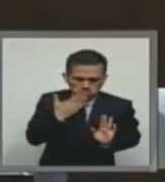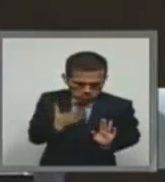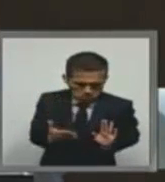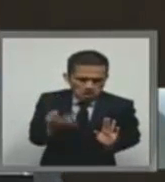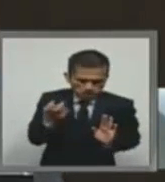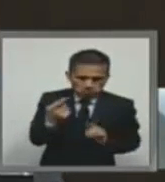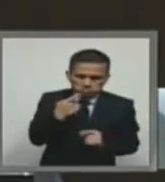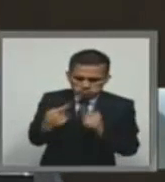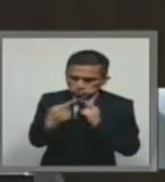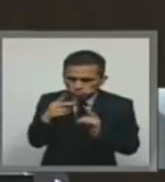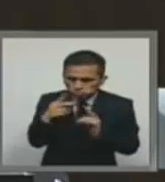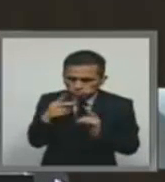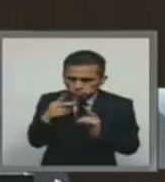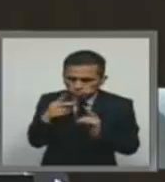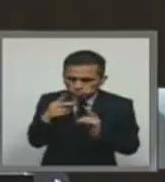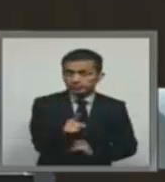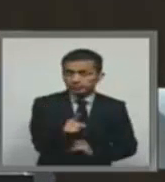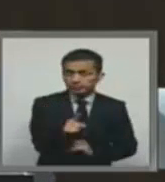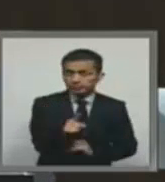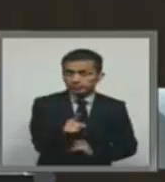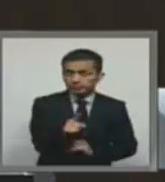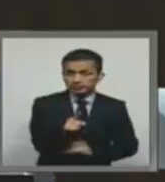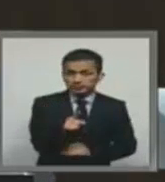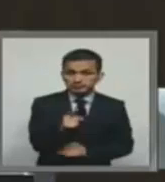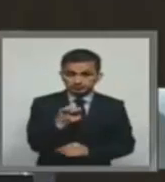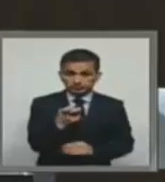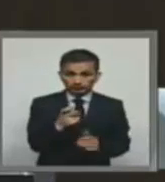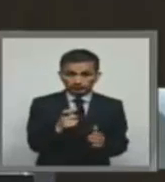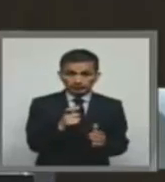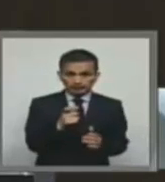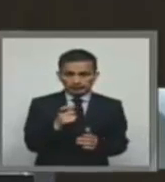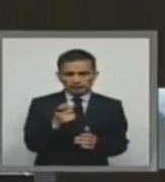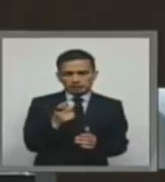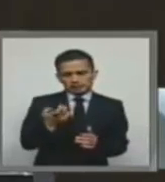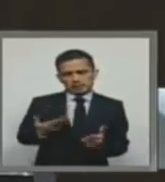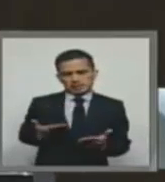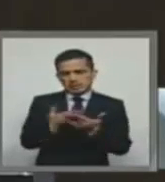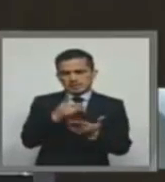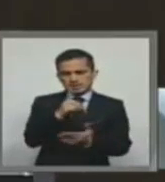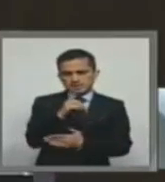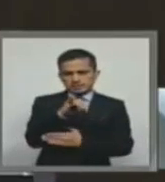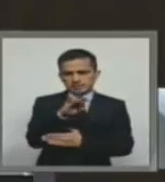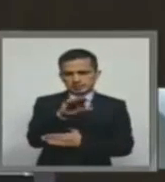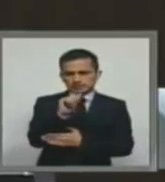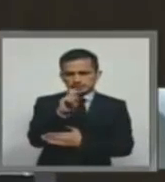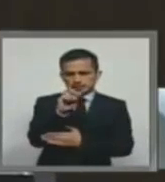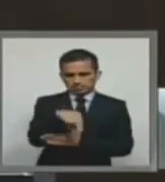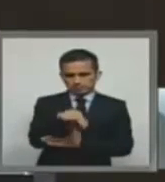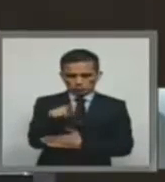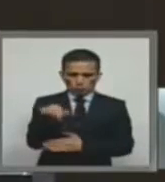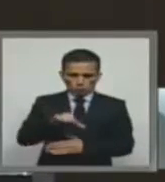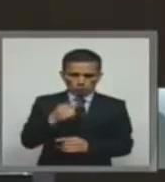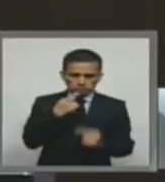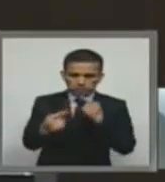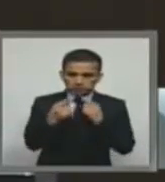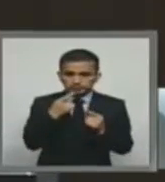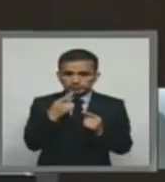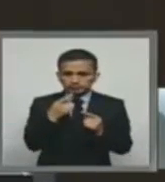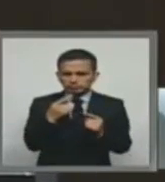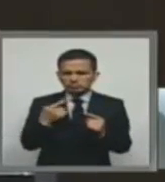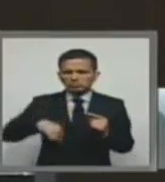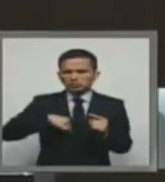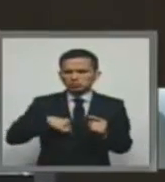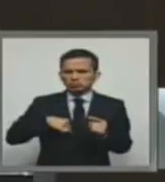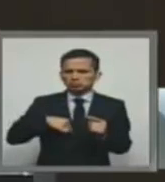Aunado a ello, también en esta ley, en este dictamen que estamos viendo hoy, nos regresaron una fe